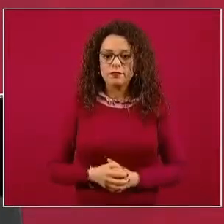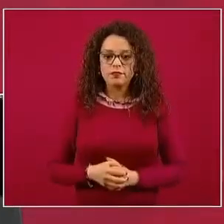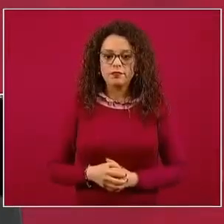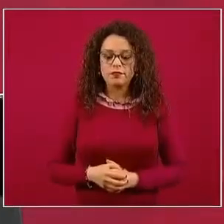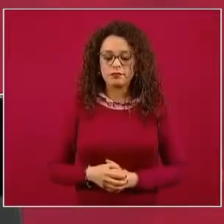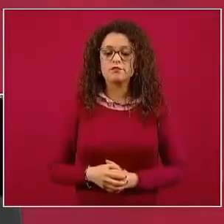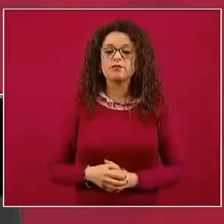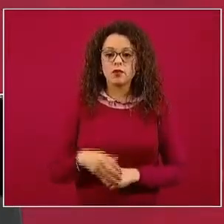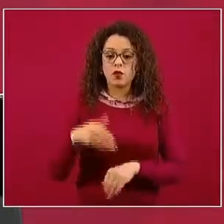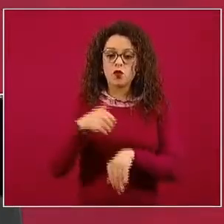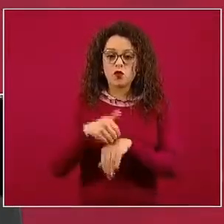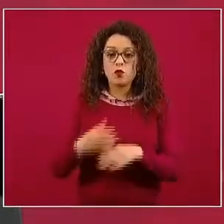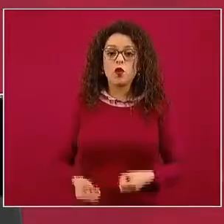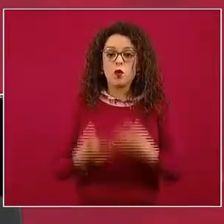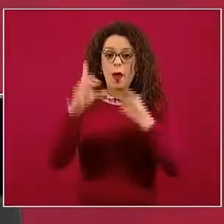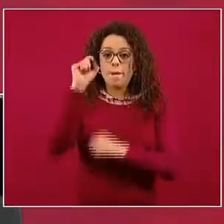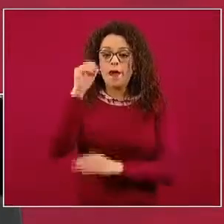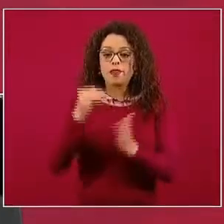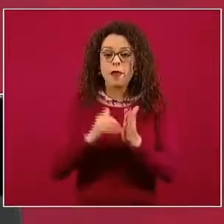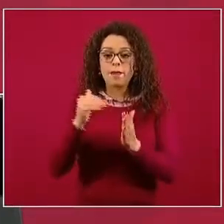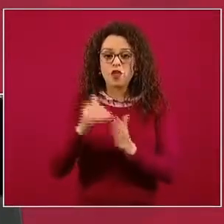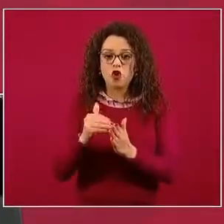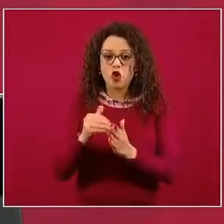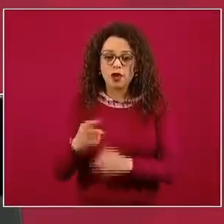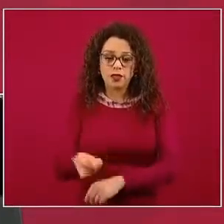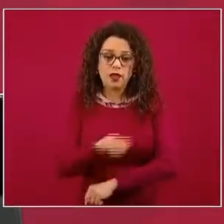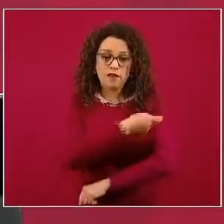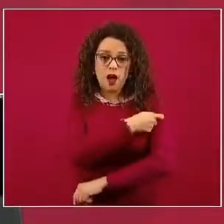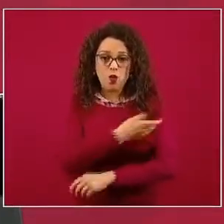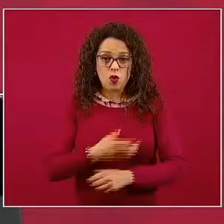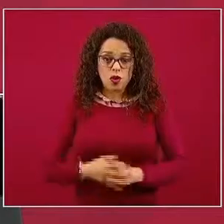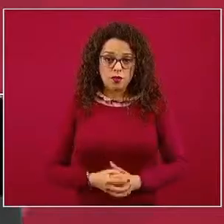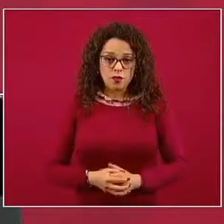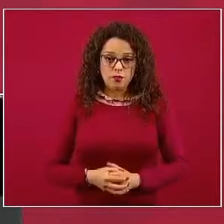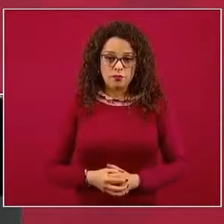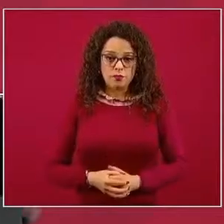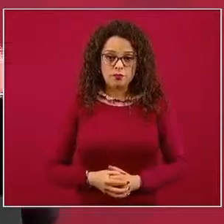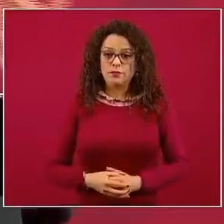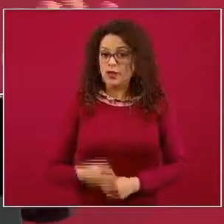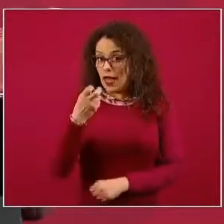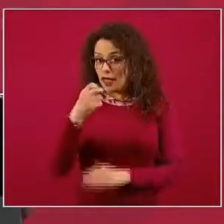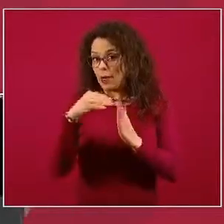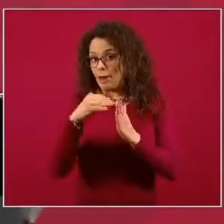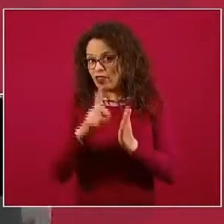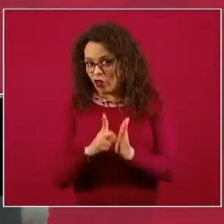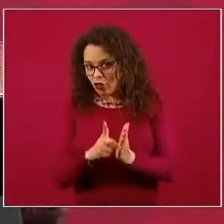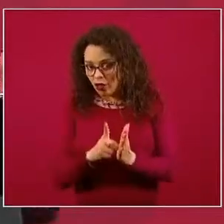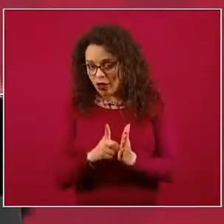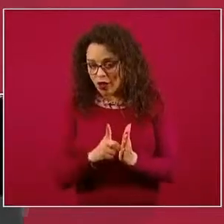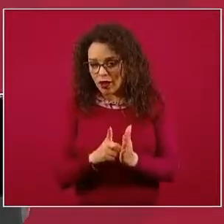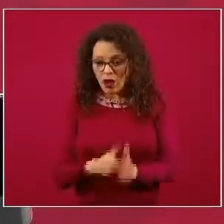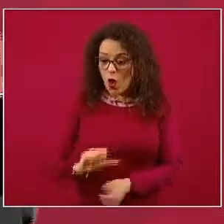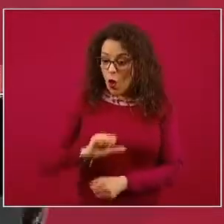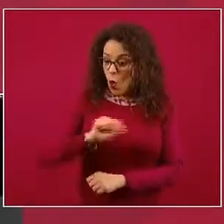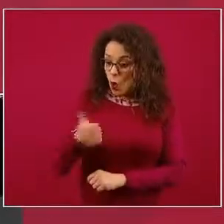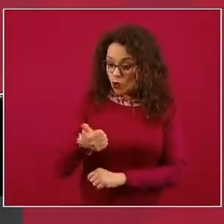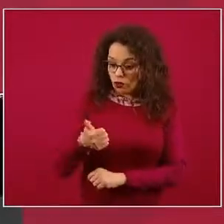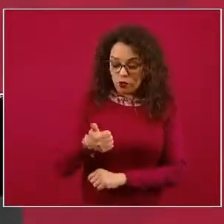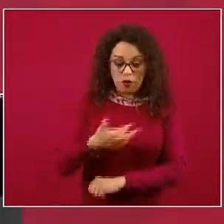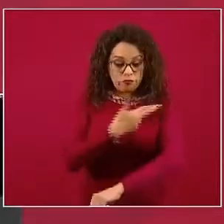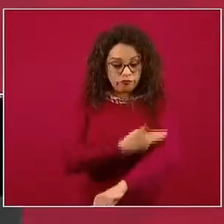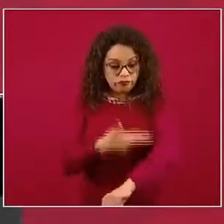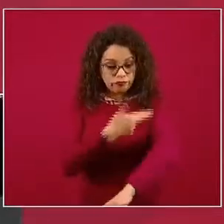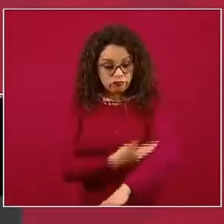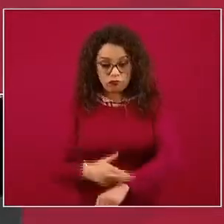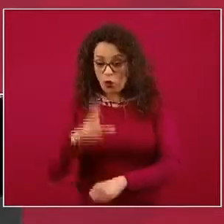a 20 millones de dosis de vacuna. Entonces, este es el modelo a seguir. Cualquier otro procedimiento que no siguiera